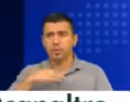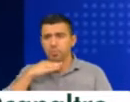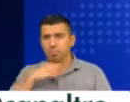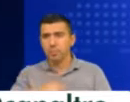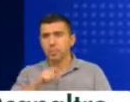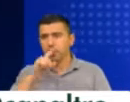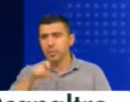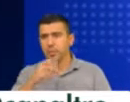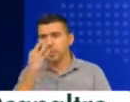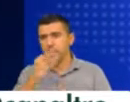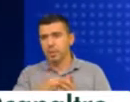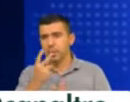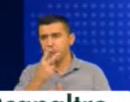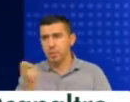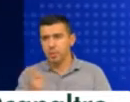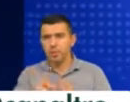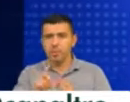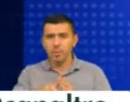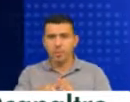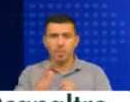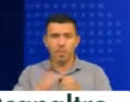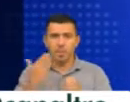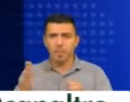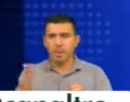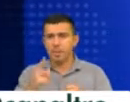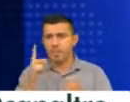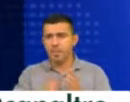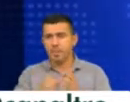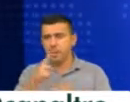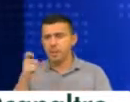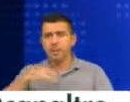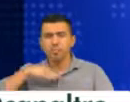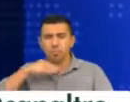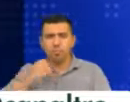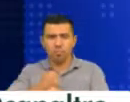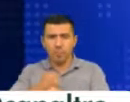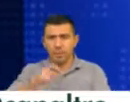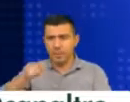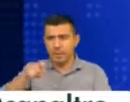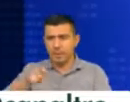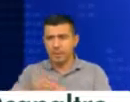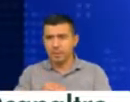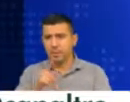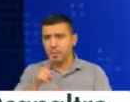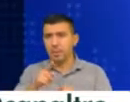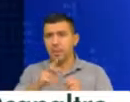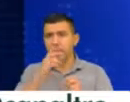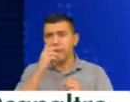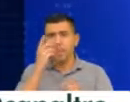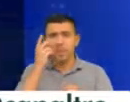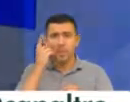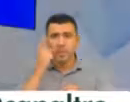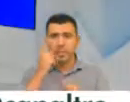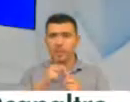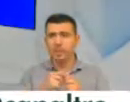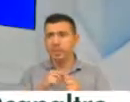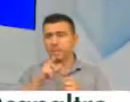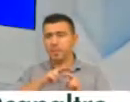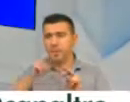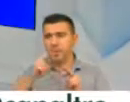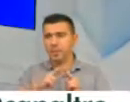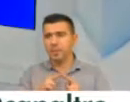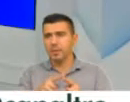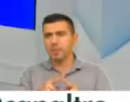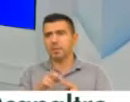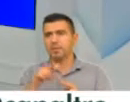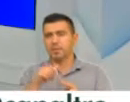con 3,200, después Barranquilla, 1,100 vacantes de empleo, Villavicencio, y finaliza esta lista Manizales